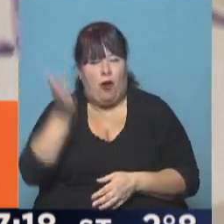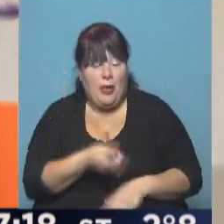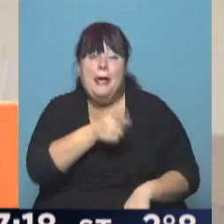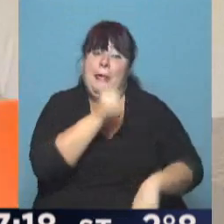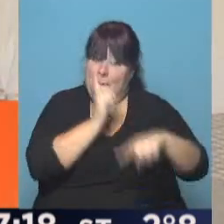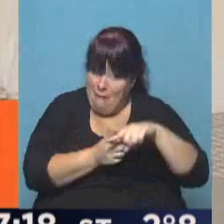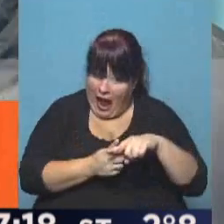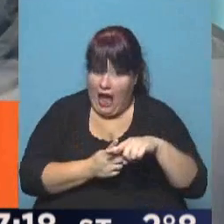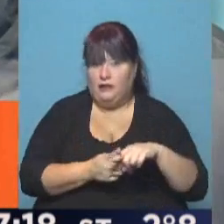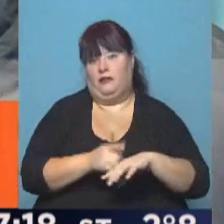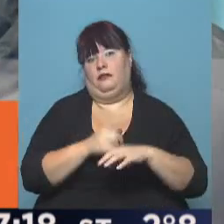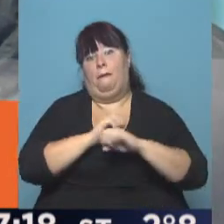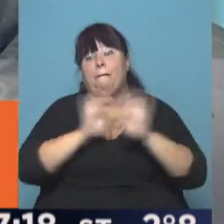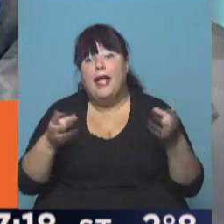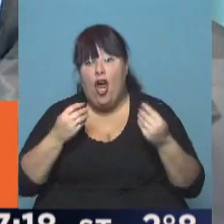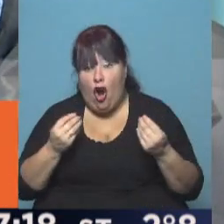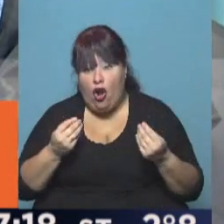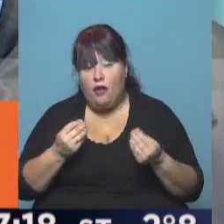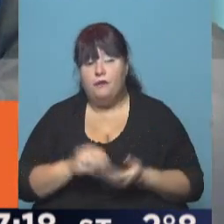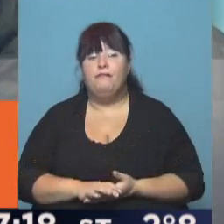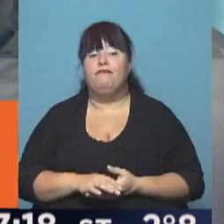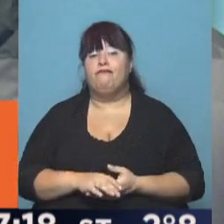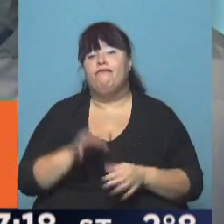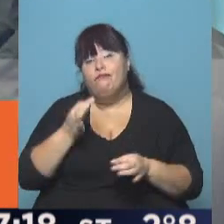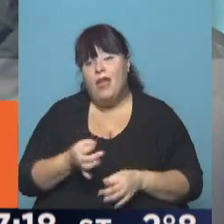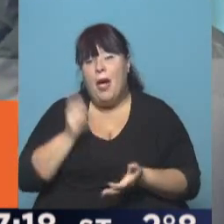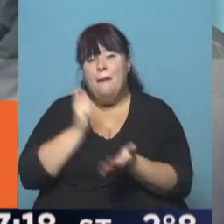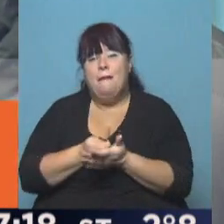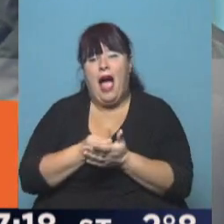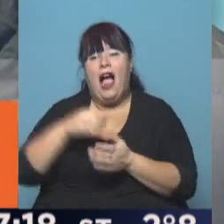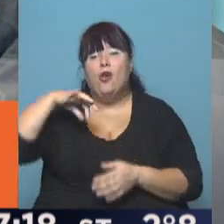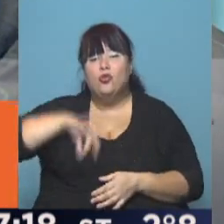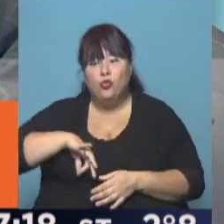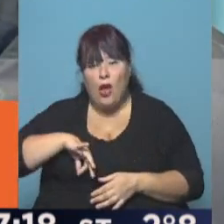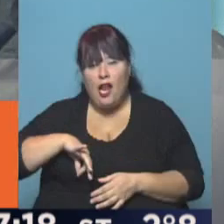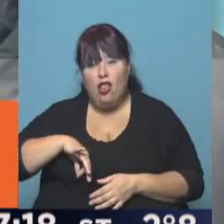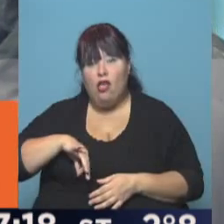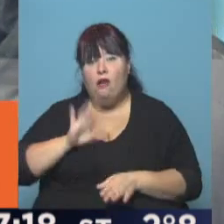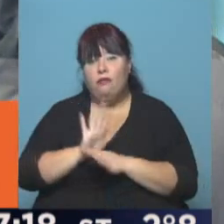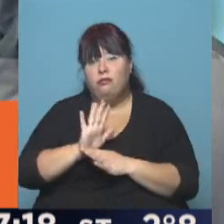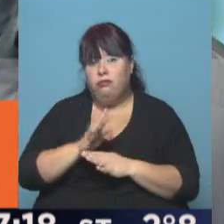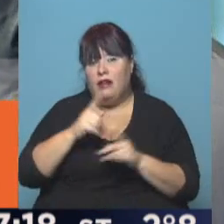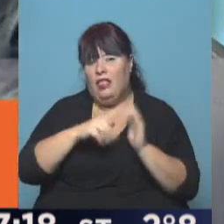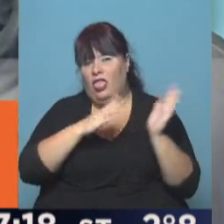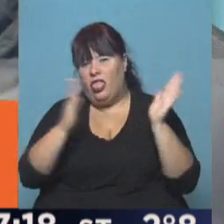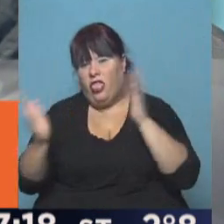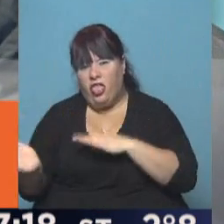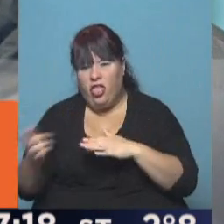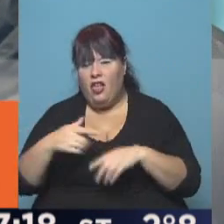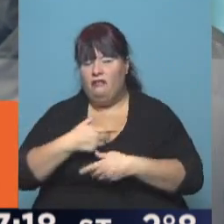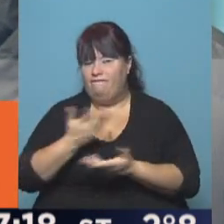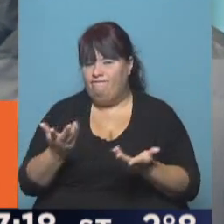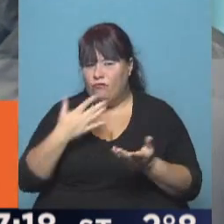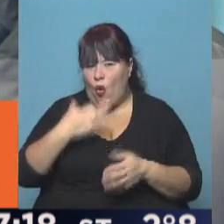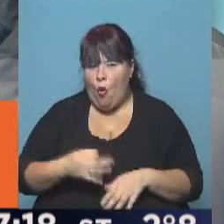a eso se agrava el hecho de que en realidad, digamos, se están pagando los salarios fuera de tiempo y forma,